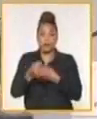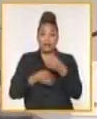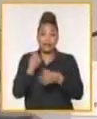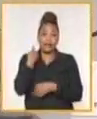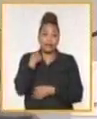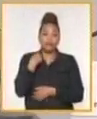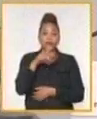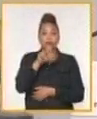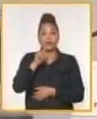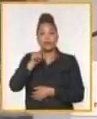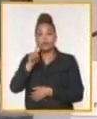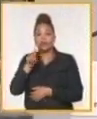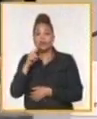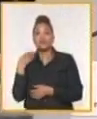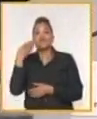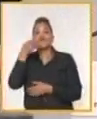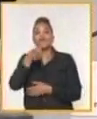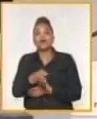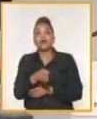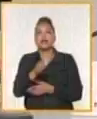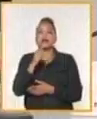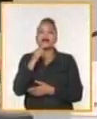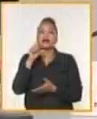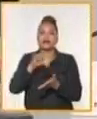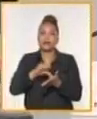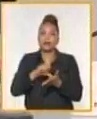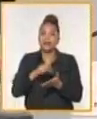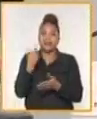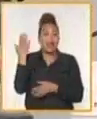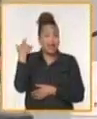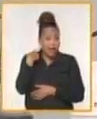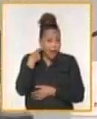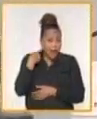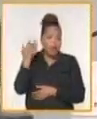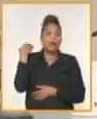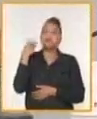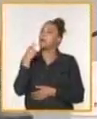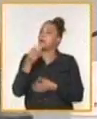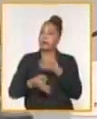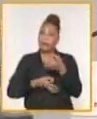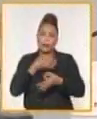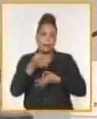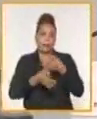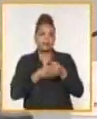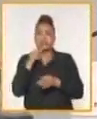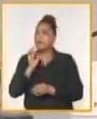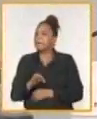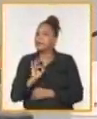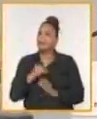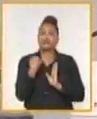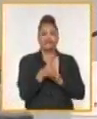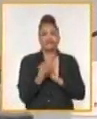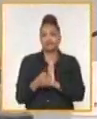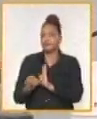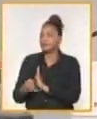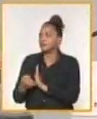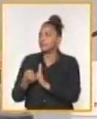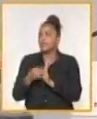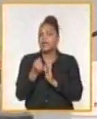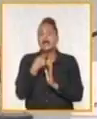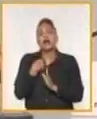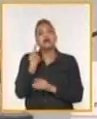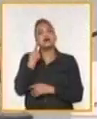2011 estuve en ese país y ya se hablaba hacía tanto tiempo de eso. Siempre ha sido la excusa, siempre ha sido el pretexto. Y hay una